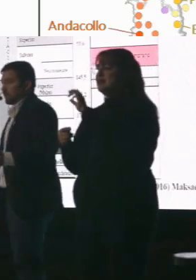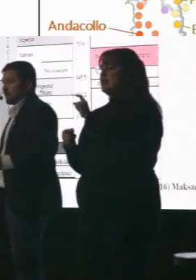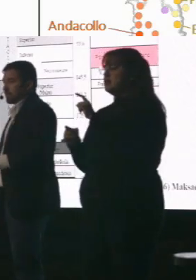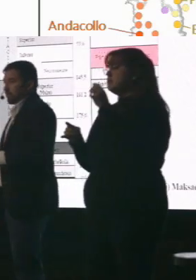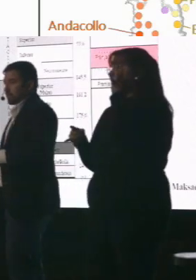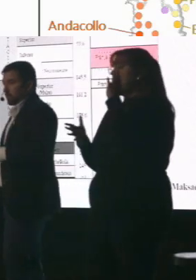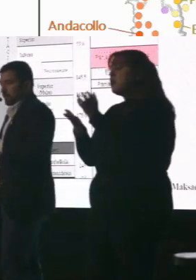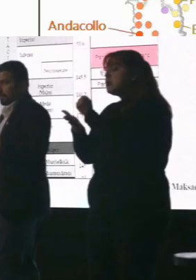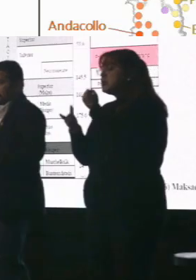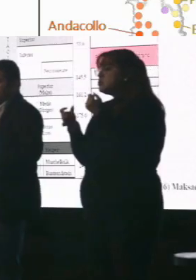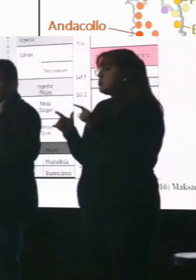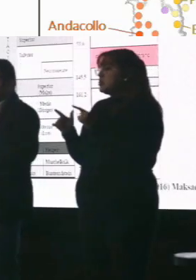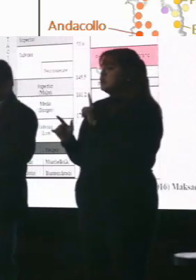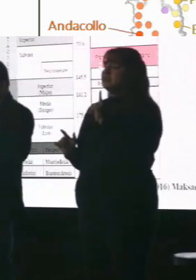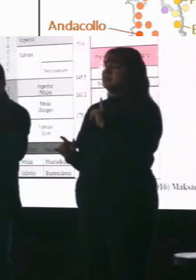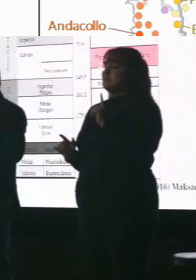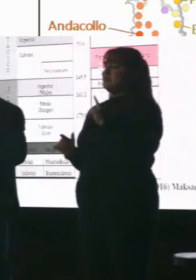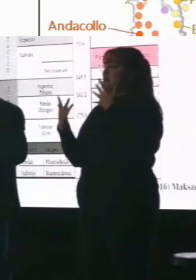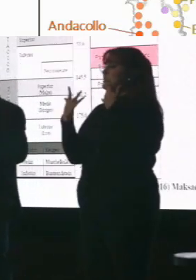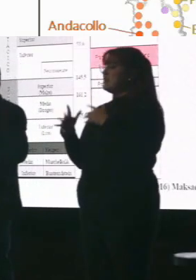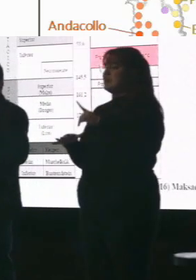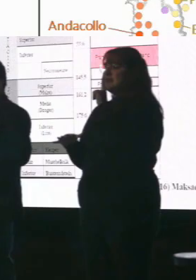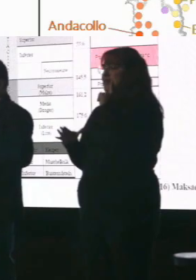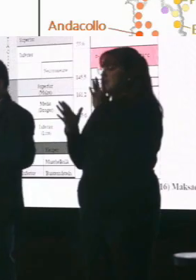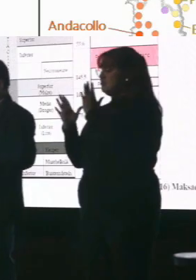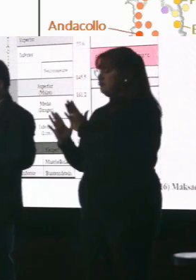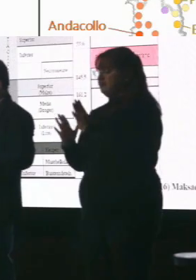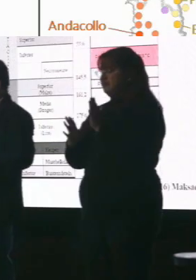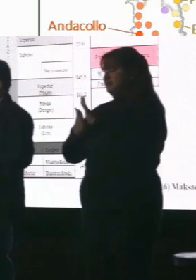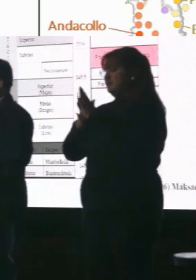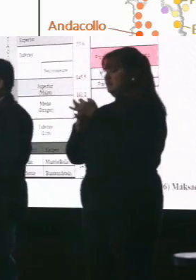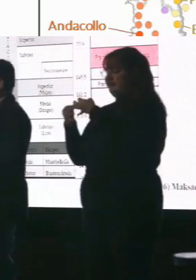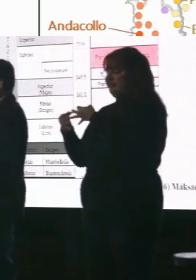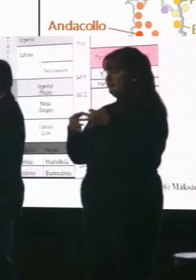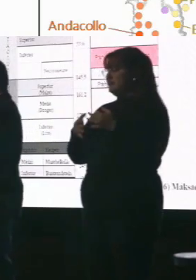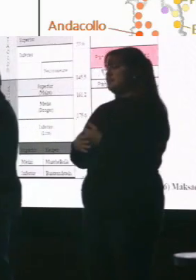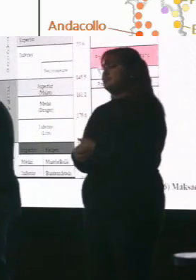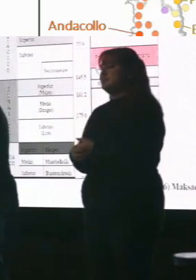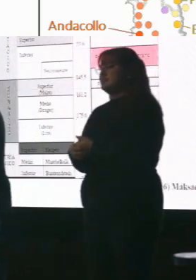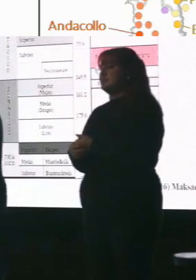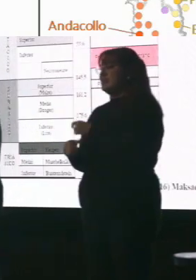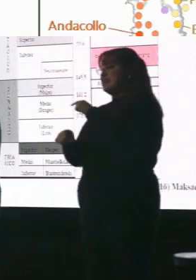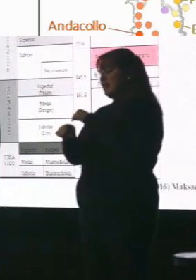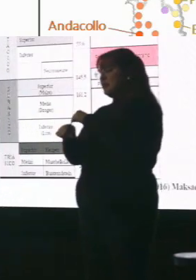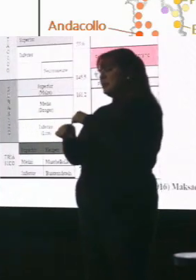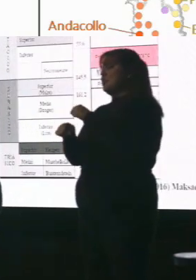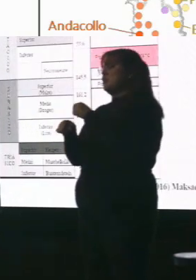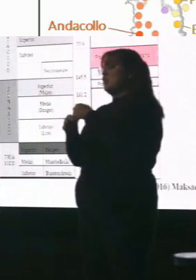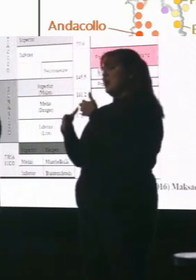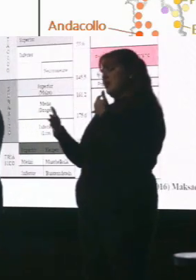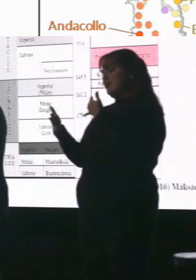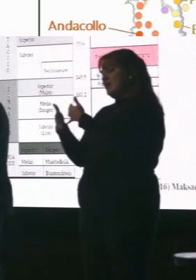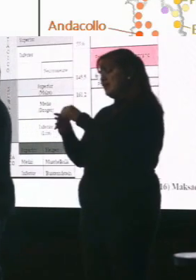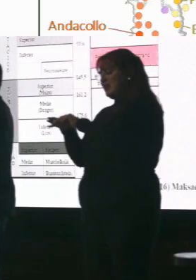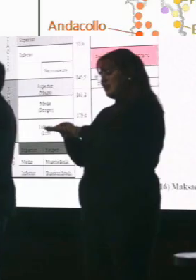suerte, sino que son temas que están bien restringidos y se sabe específicamente el tiempo que generó la